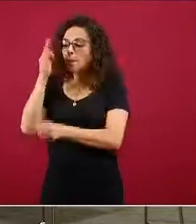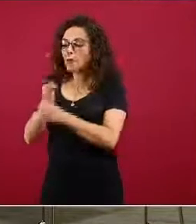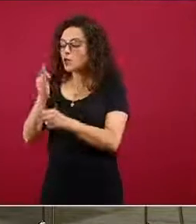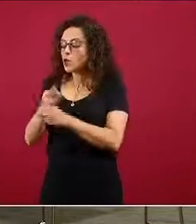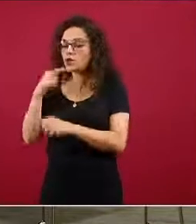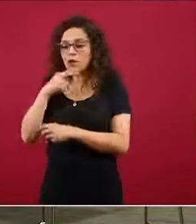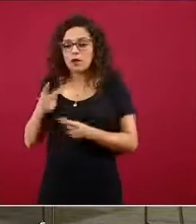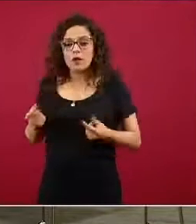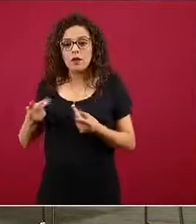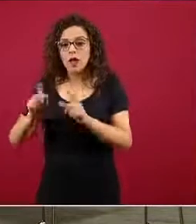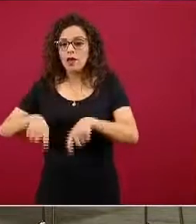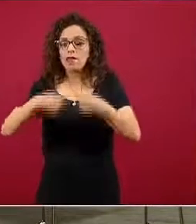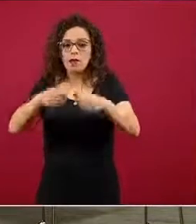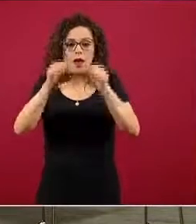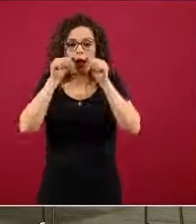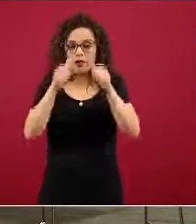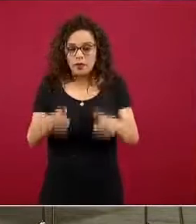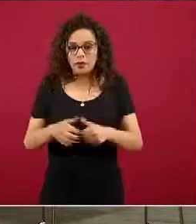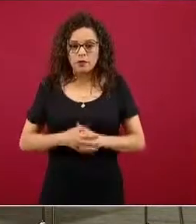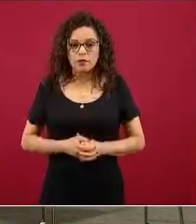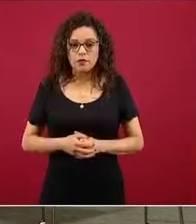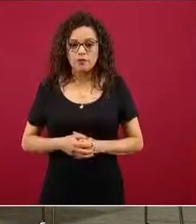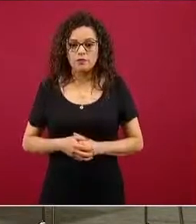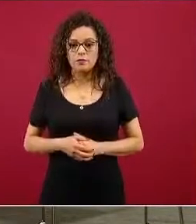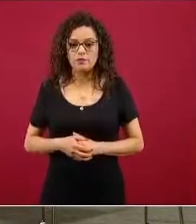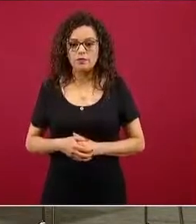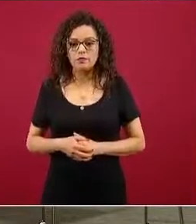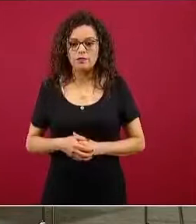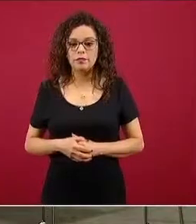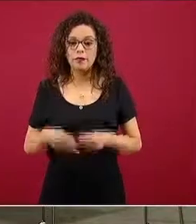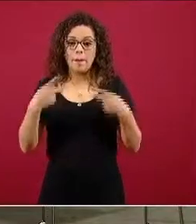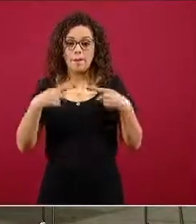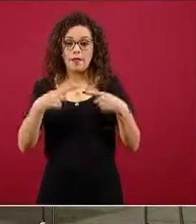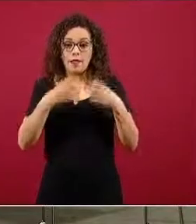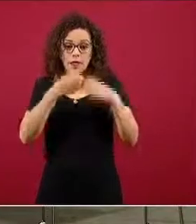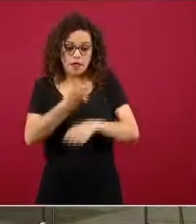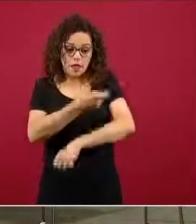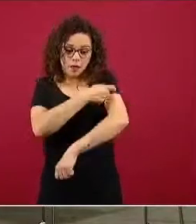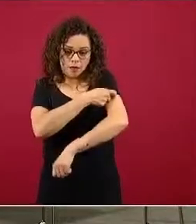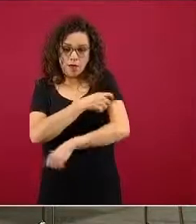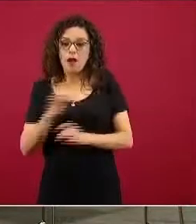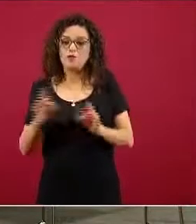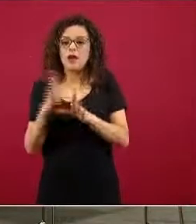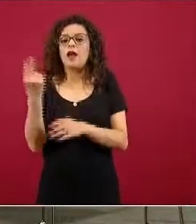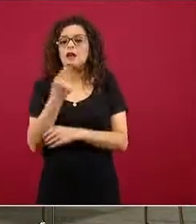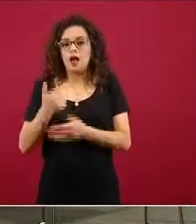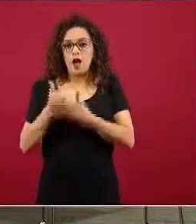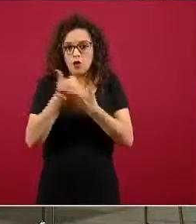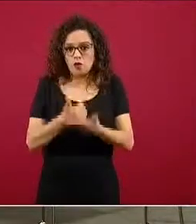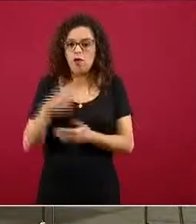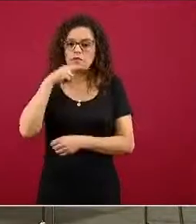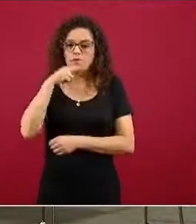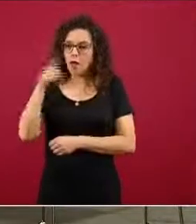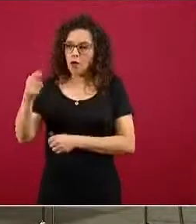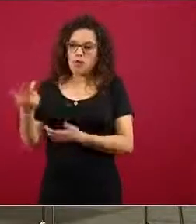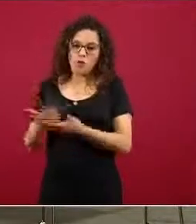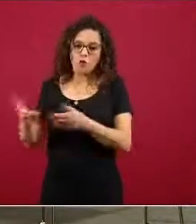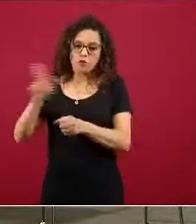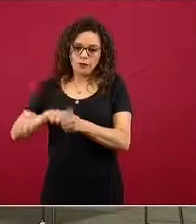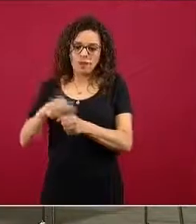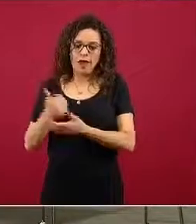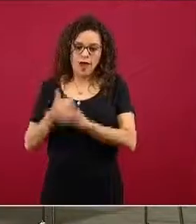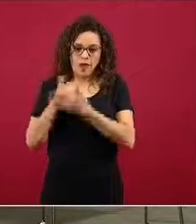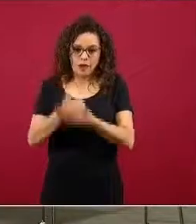puedan reaccionar directamente para asistir al personal que se está vacunando y pudiera necesitarlo. Muchas gracias,